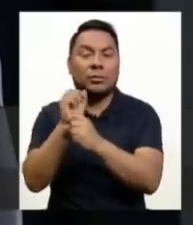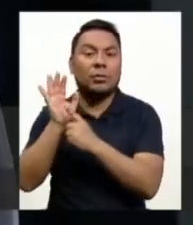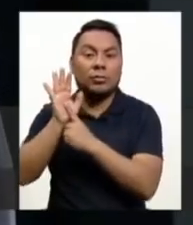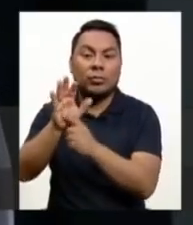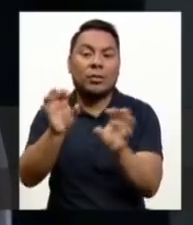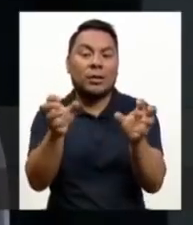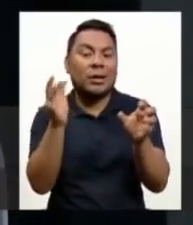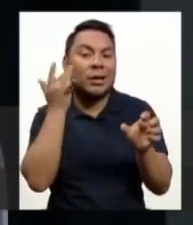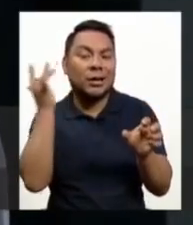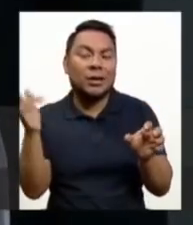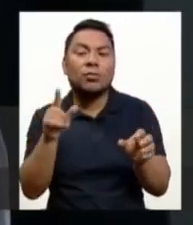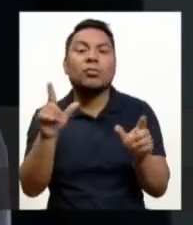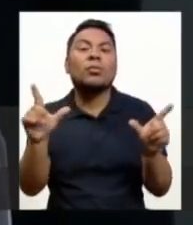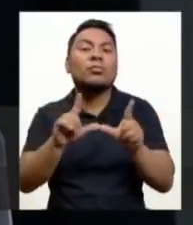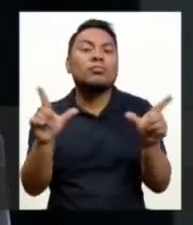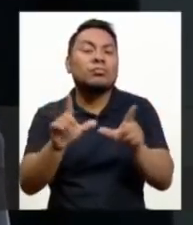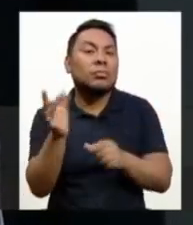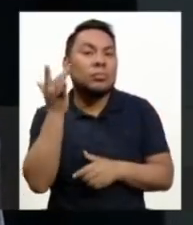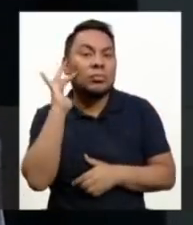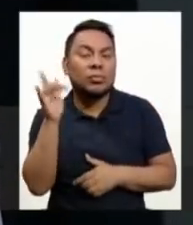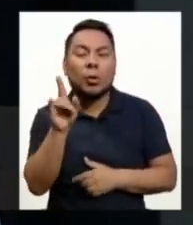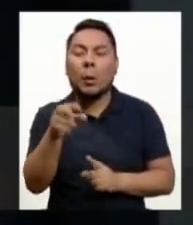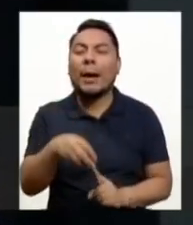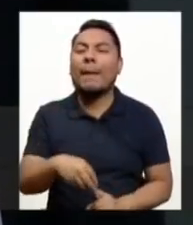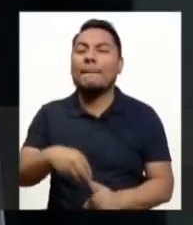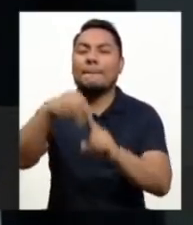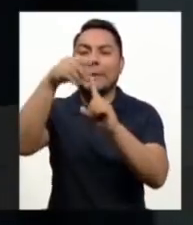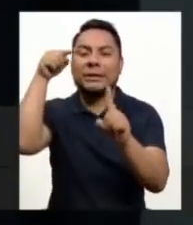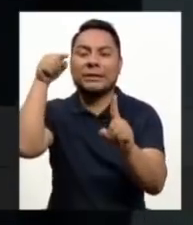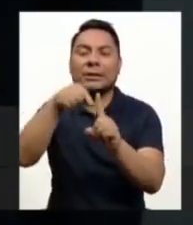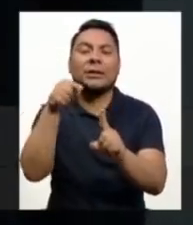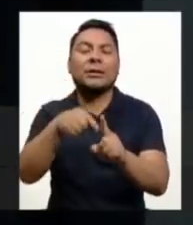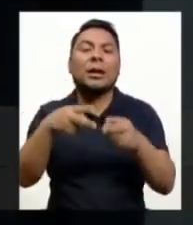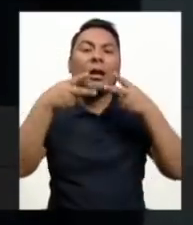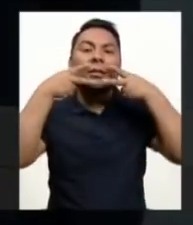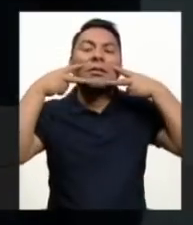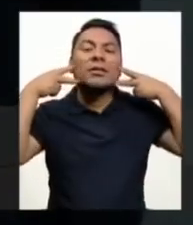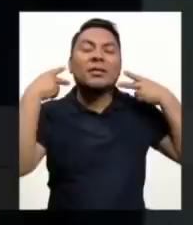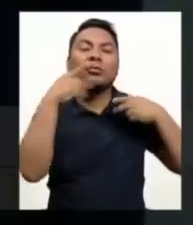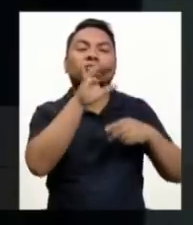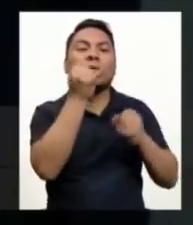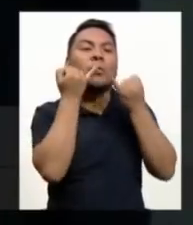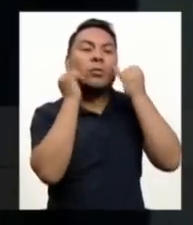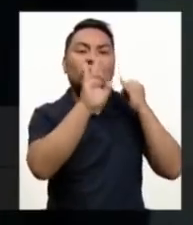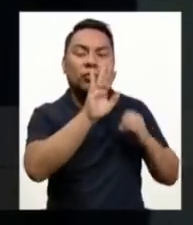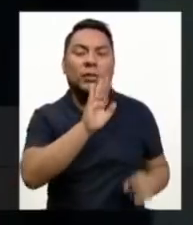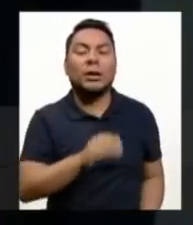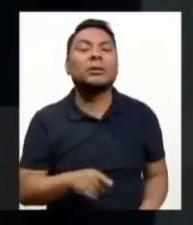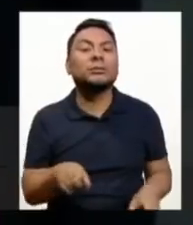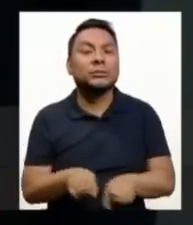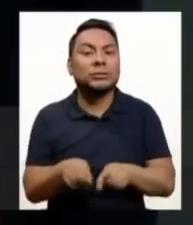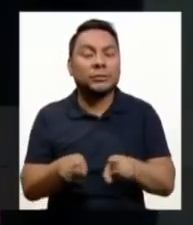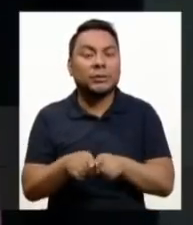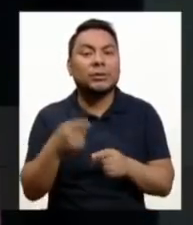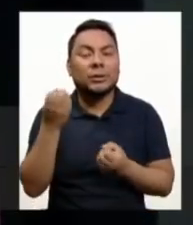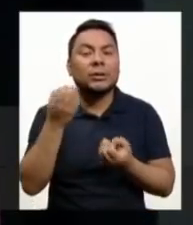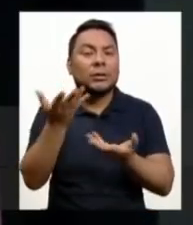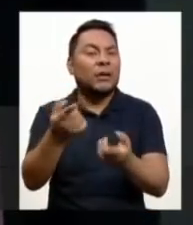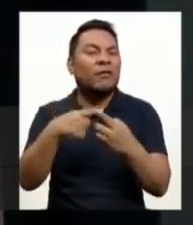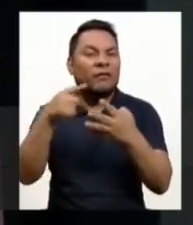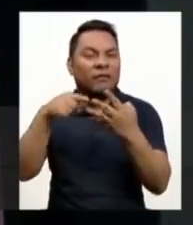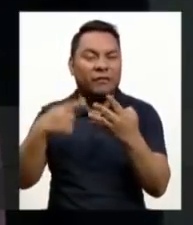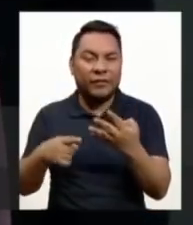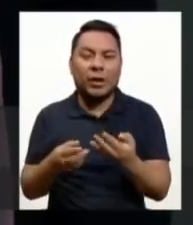Radio Nacional un programa exclusivamente en Ashánica. También volveremos a incursionar en la ficción y